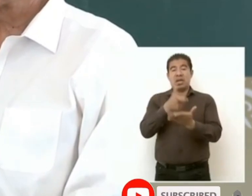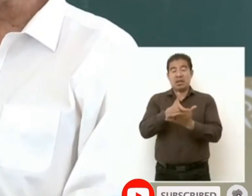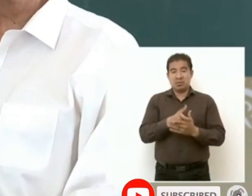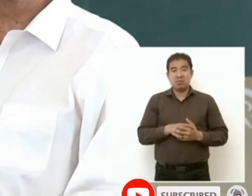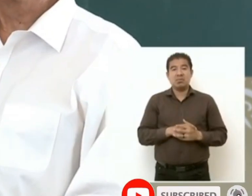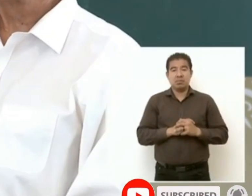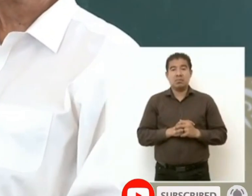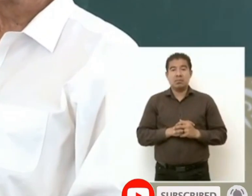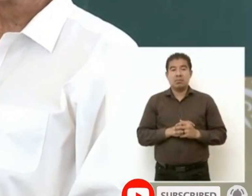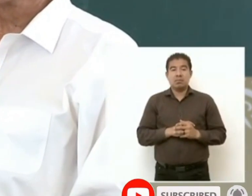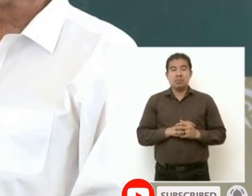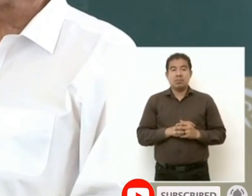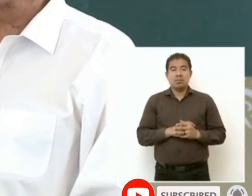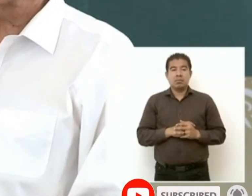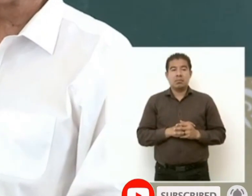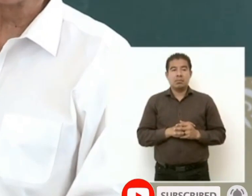Y